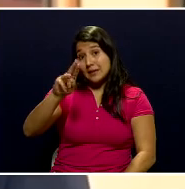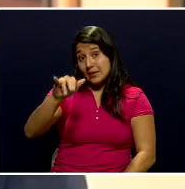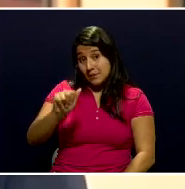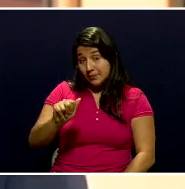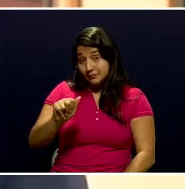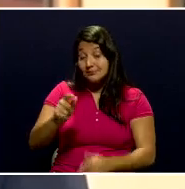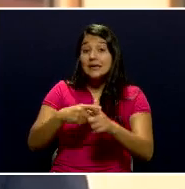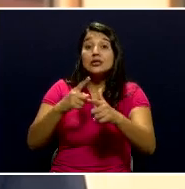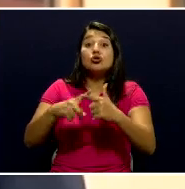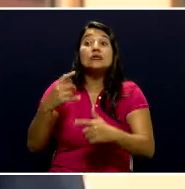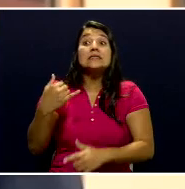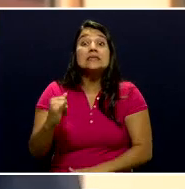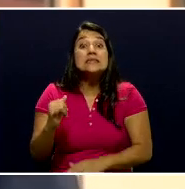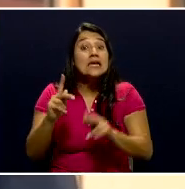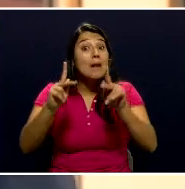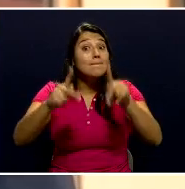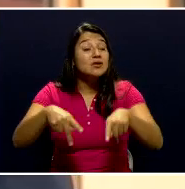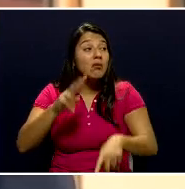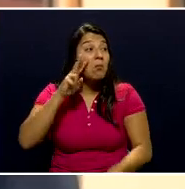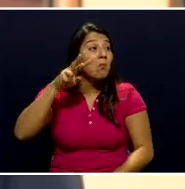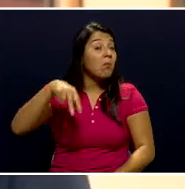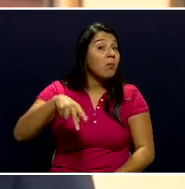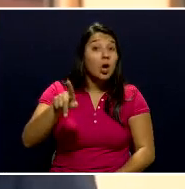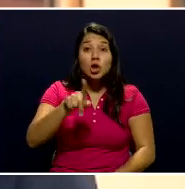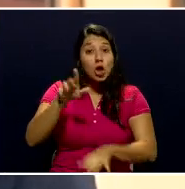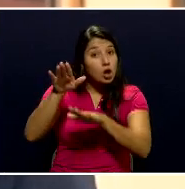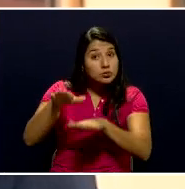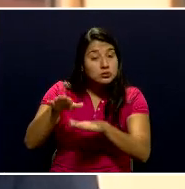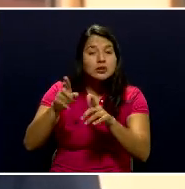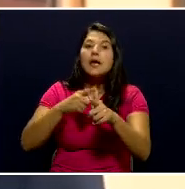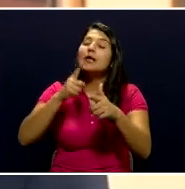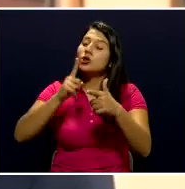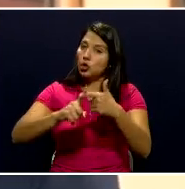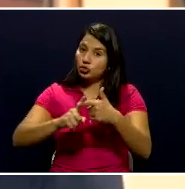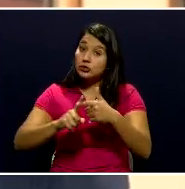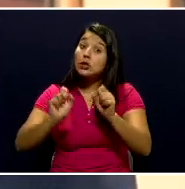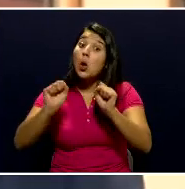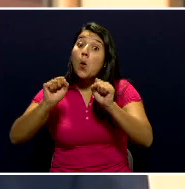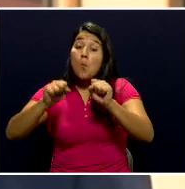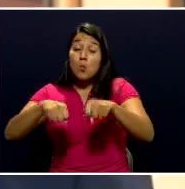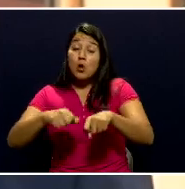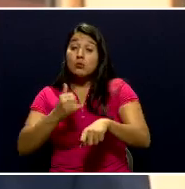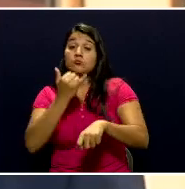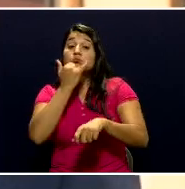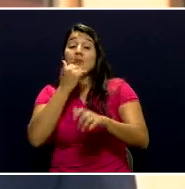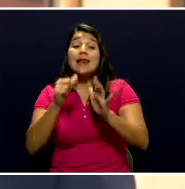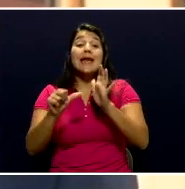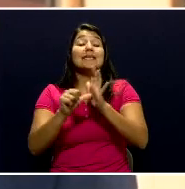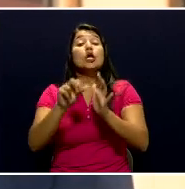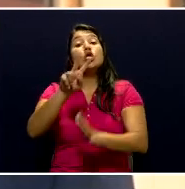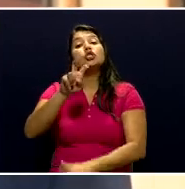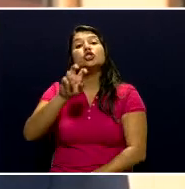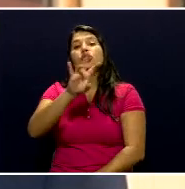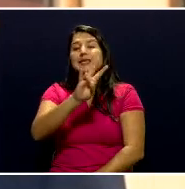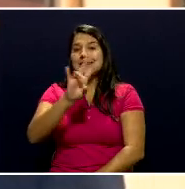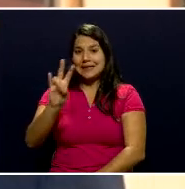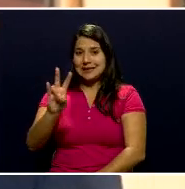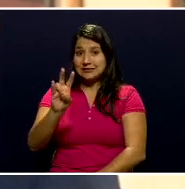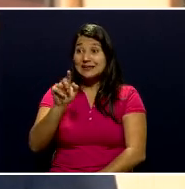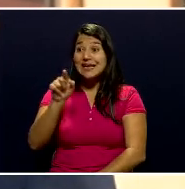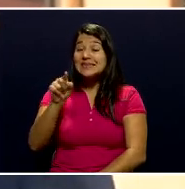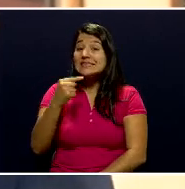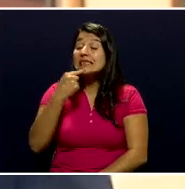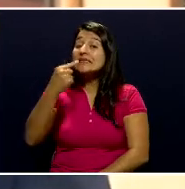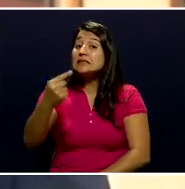desobedecer esos lineamientos generales podría ser incurrir en el delito del artículo 277 que sanciona